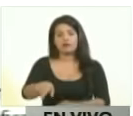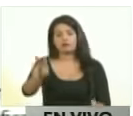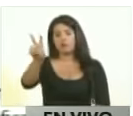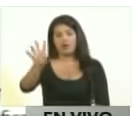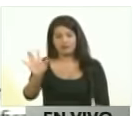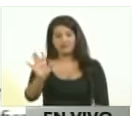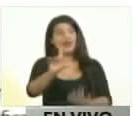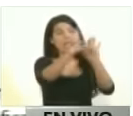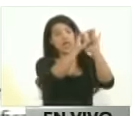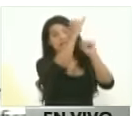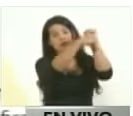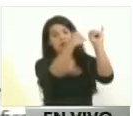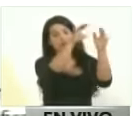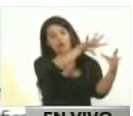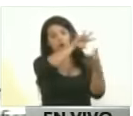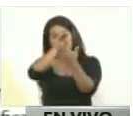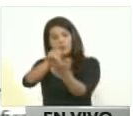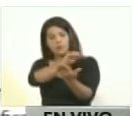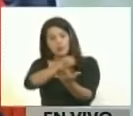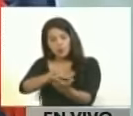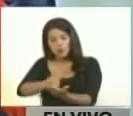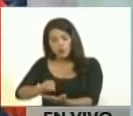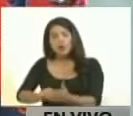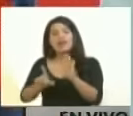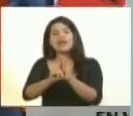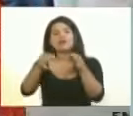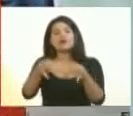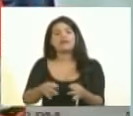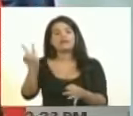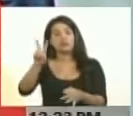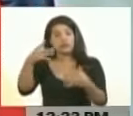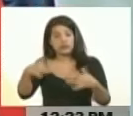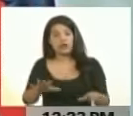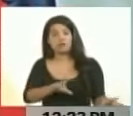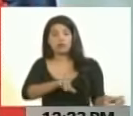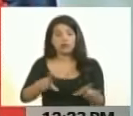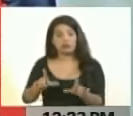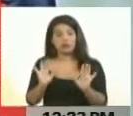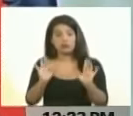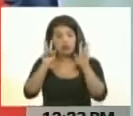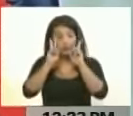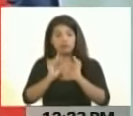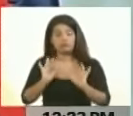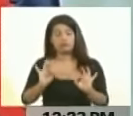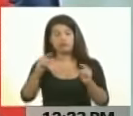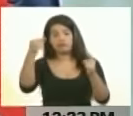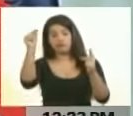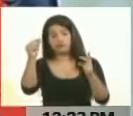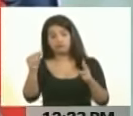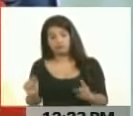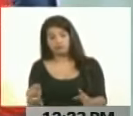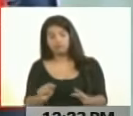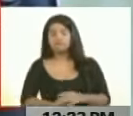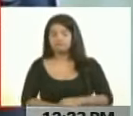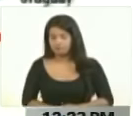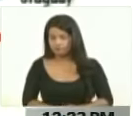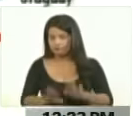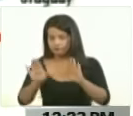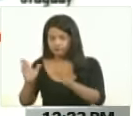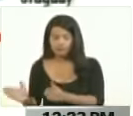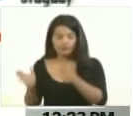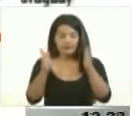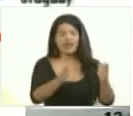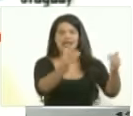el orden jurídico de nuestro país. Si vemos en la próxima lámina sobre el índice de